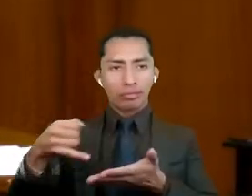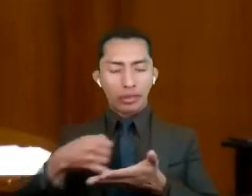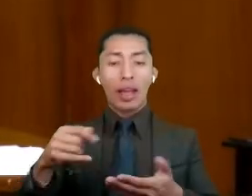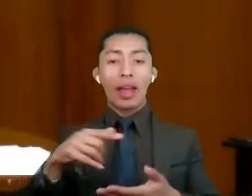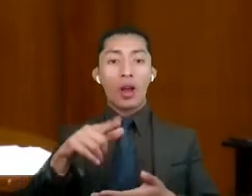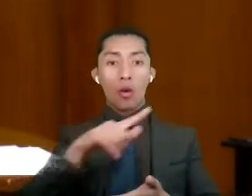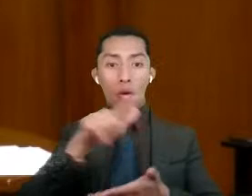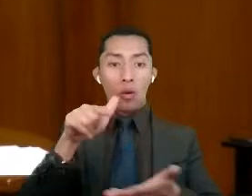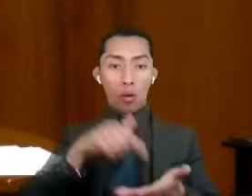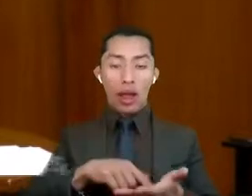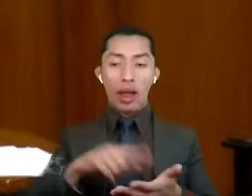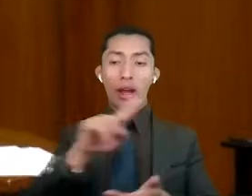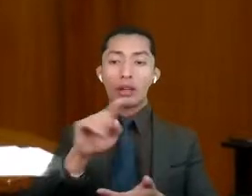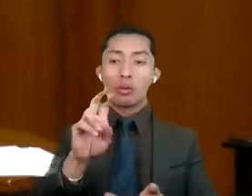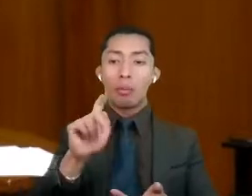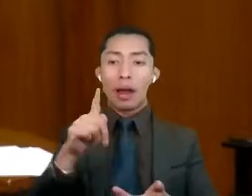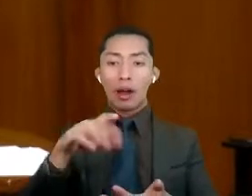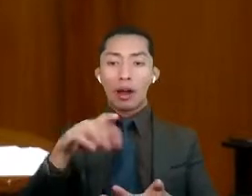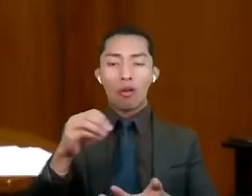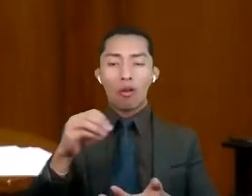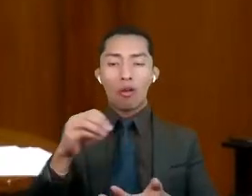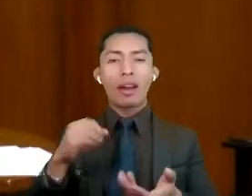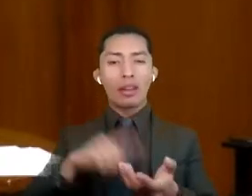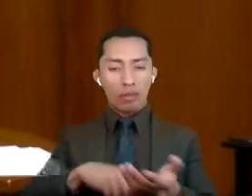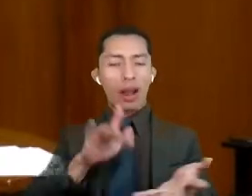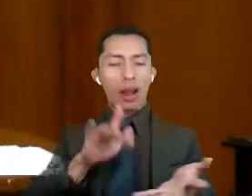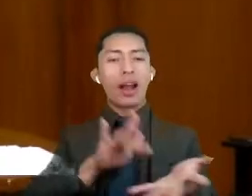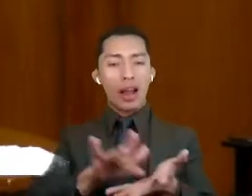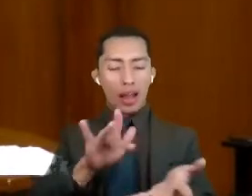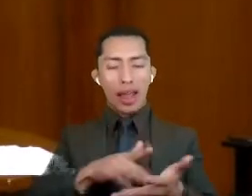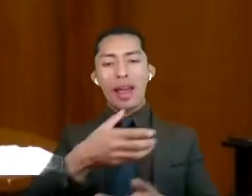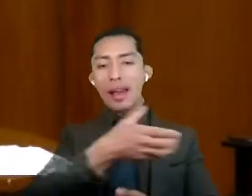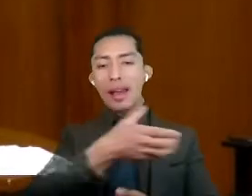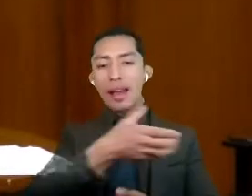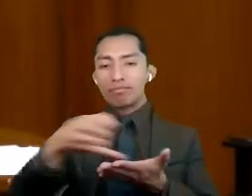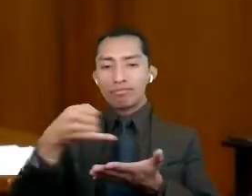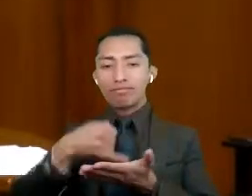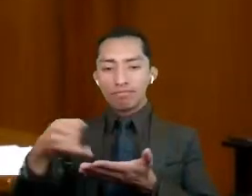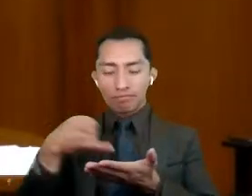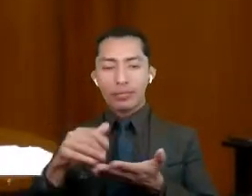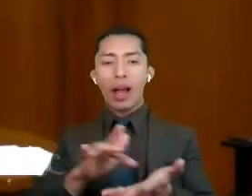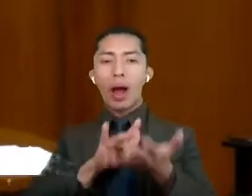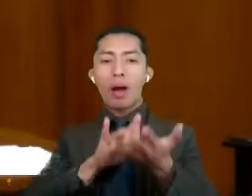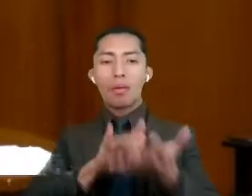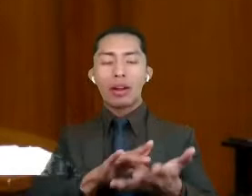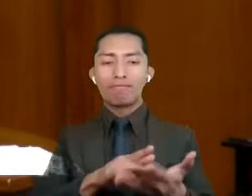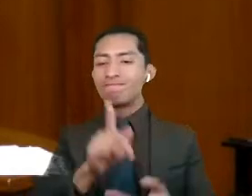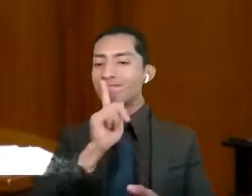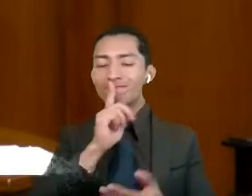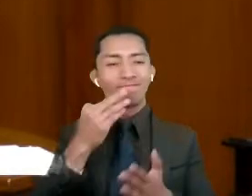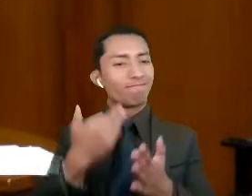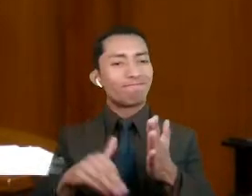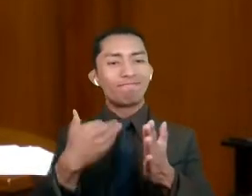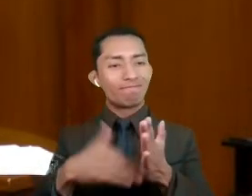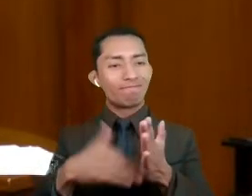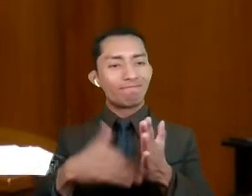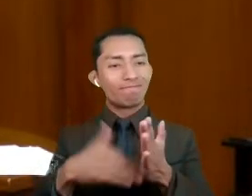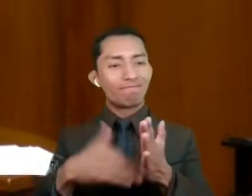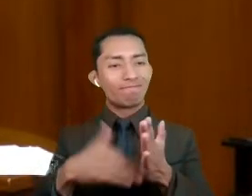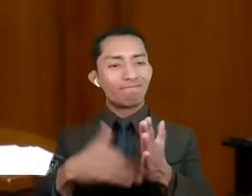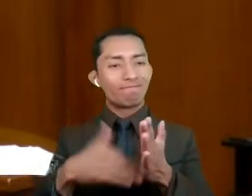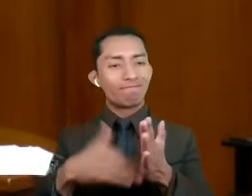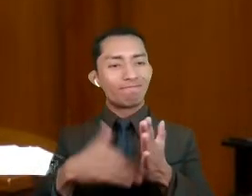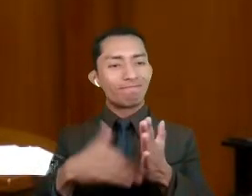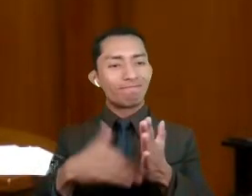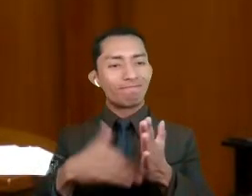se requiere sin duda el fortalecimiento al campo, que en esta materia se ha quedado muy corta. Y en ese mismo sentido,